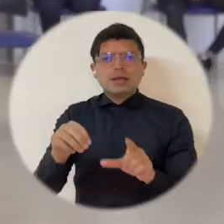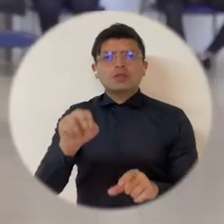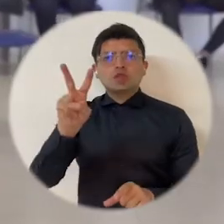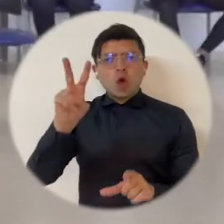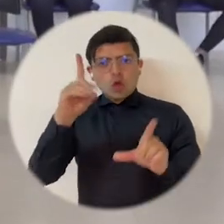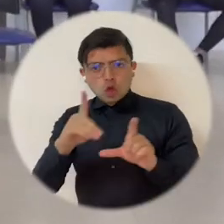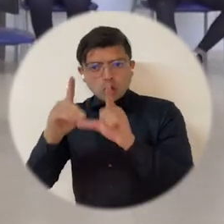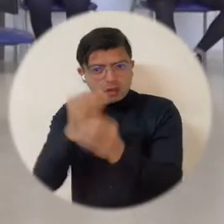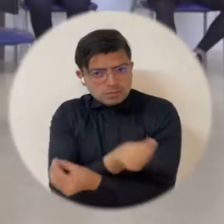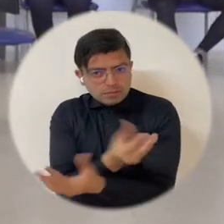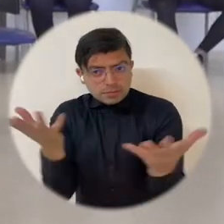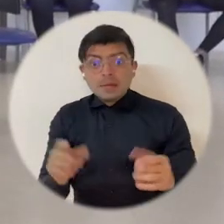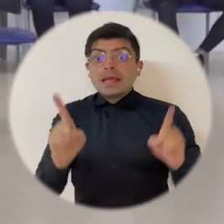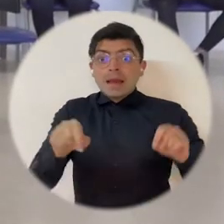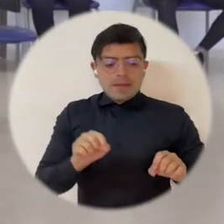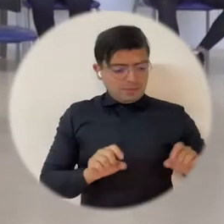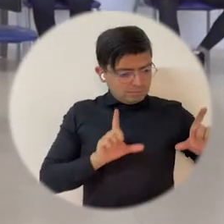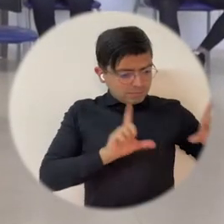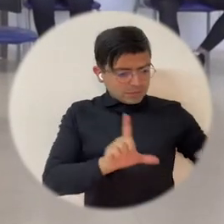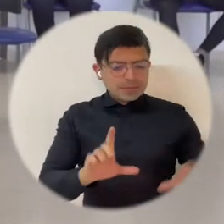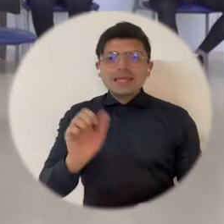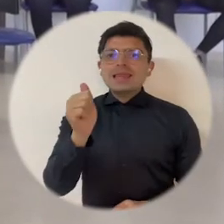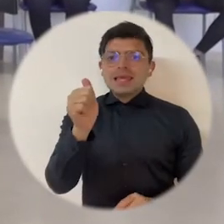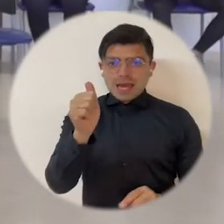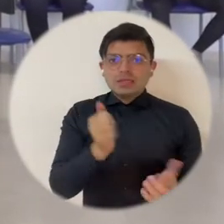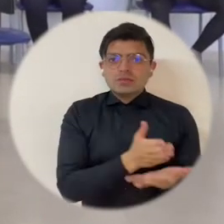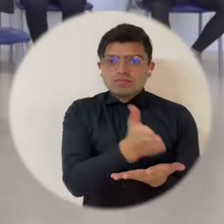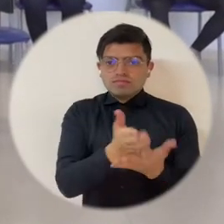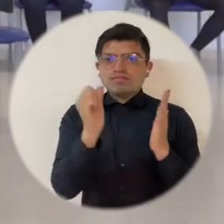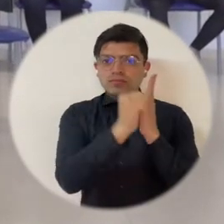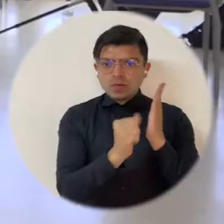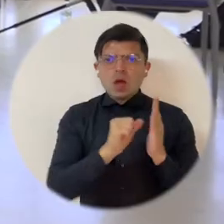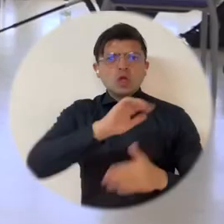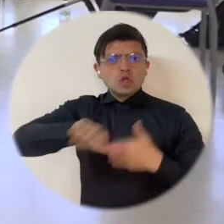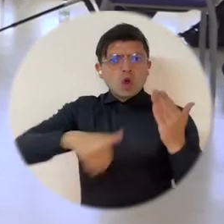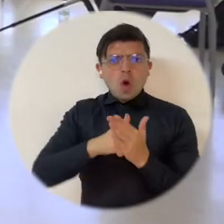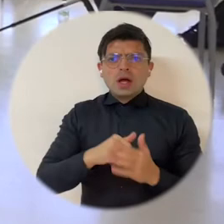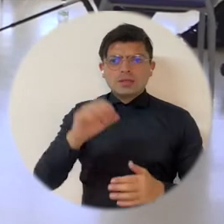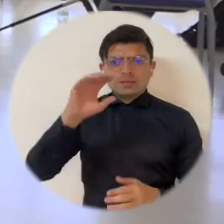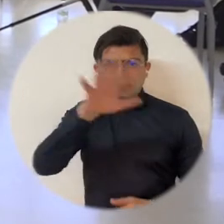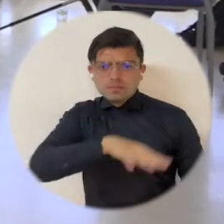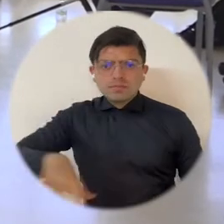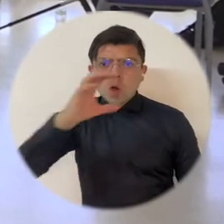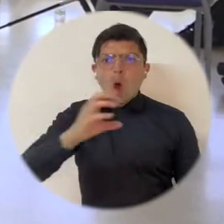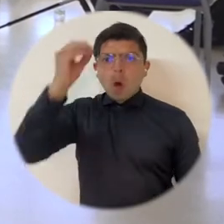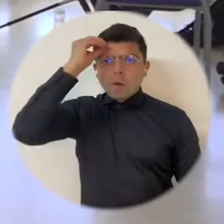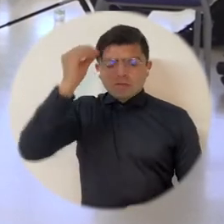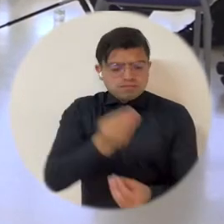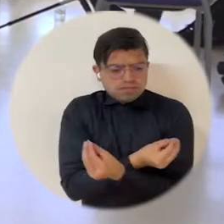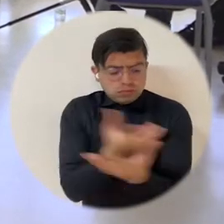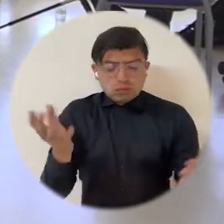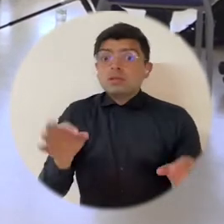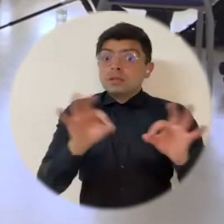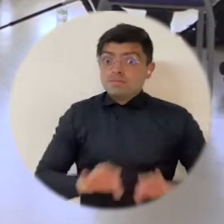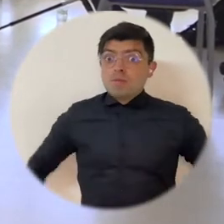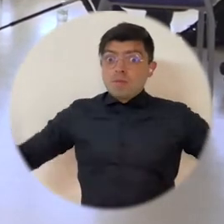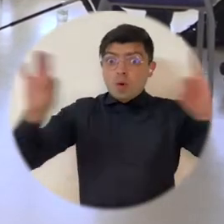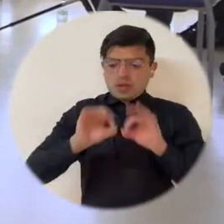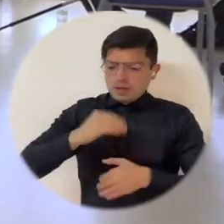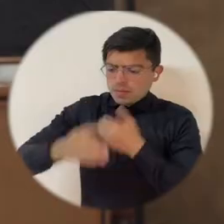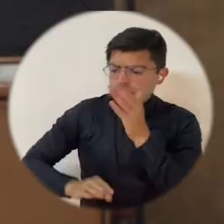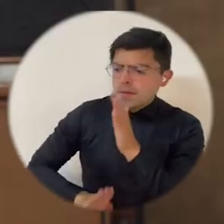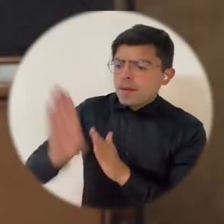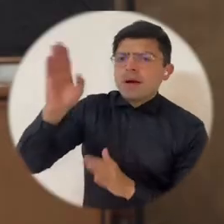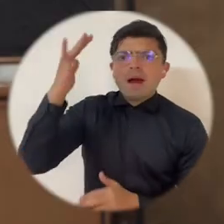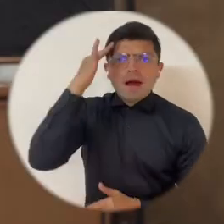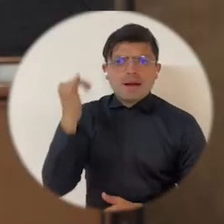2 doctorados y una oferta de pregrado con 10 programas que cubren prácticamente todas las disciplinas que consideramos que son críticas